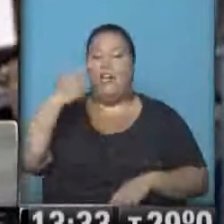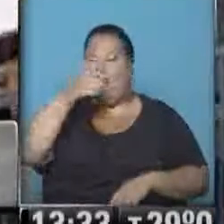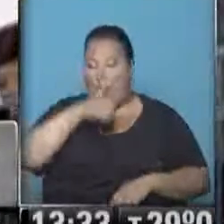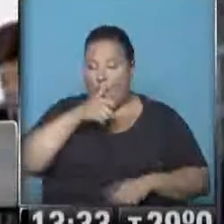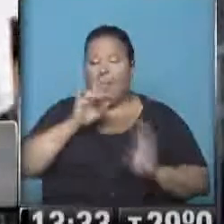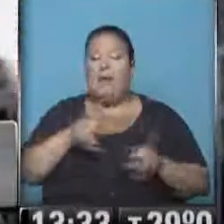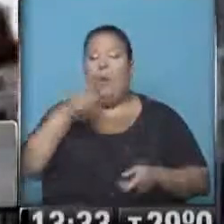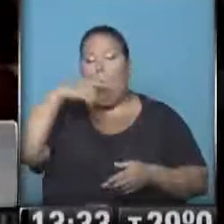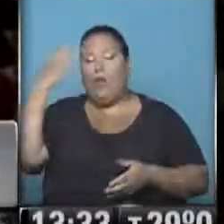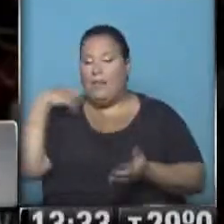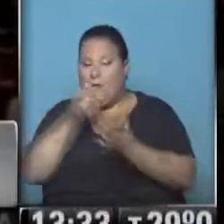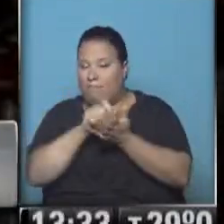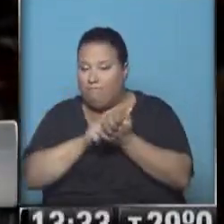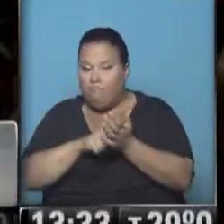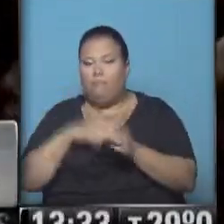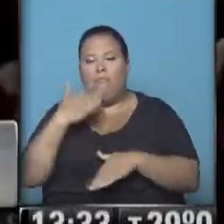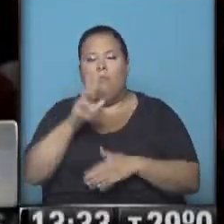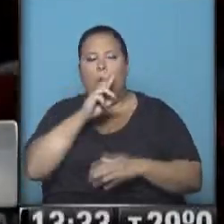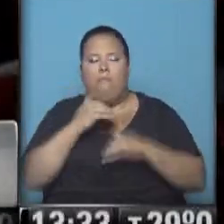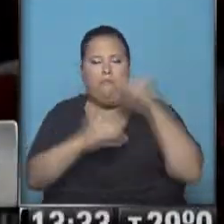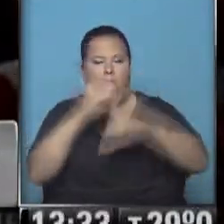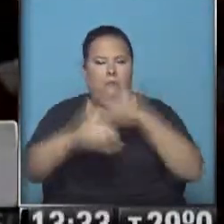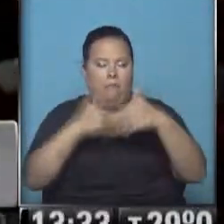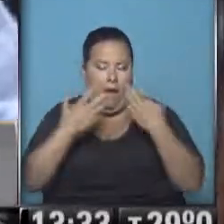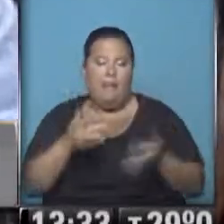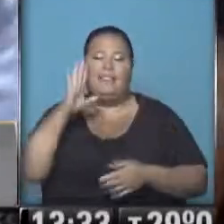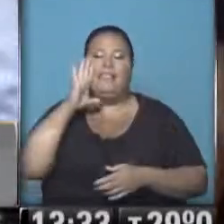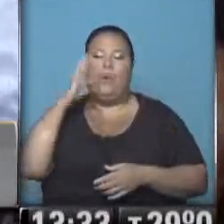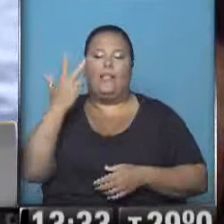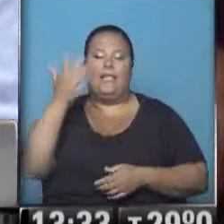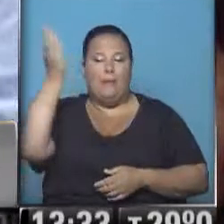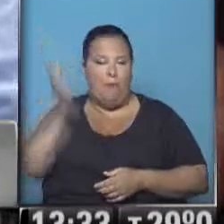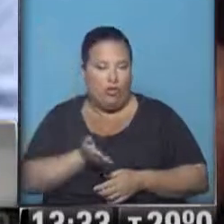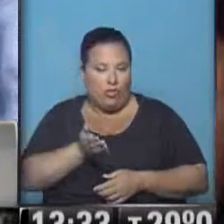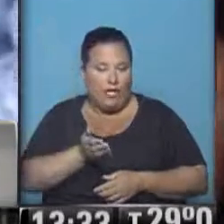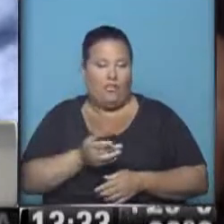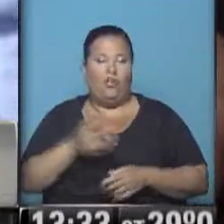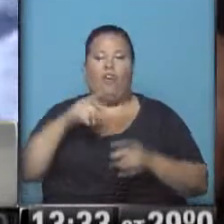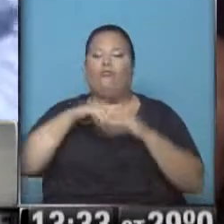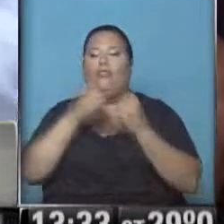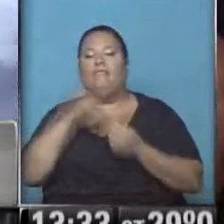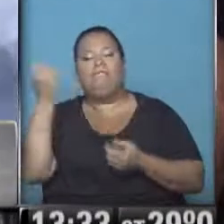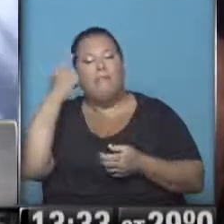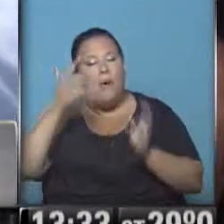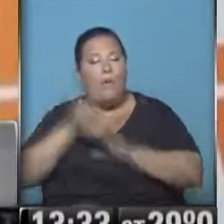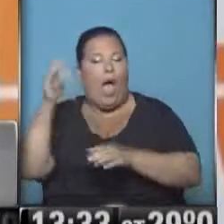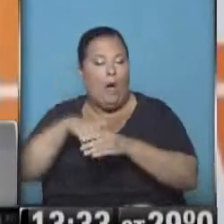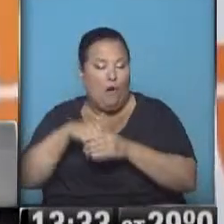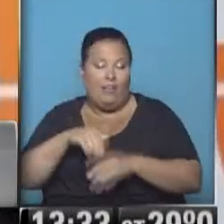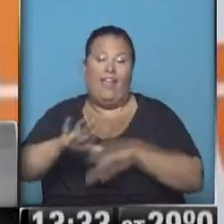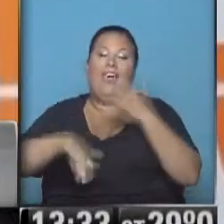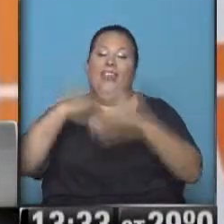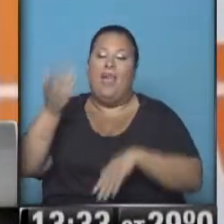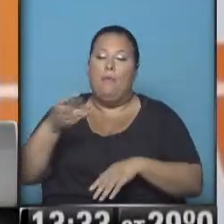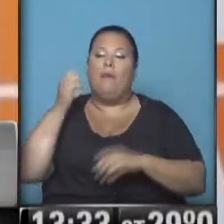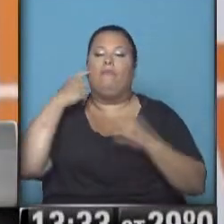según las últimas encuestas ha crecido dilma definitivamente con el 53 por ciento de la intención de voto luego como decíamos de